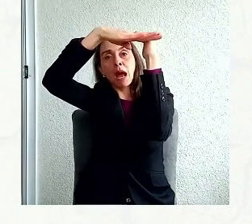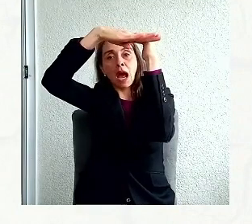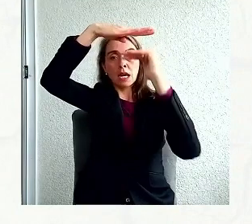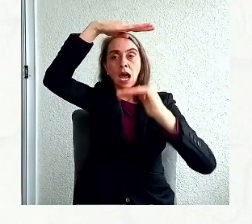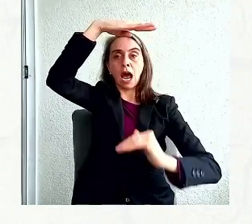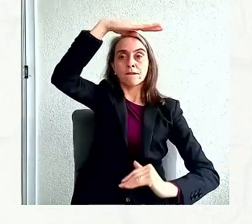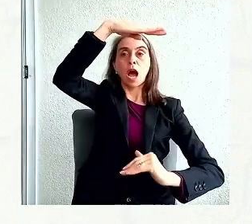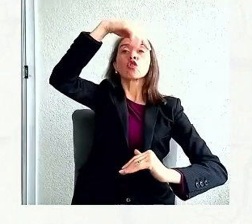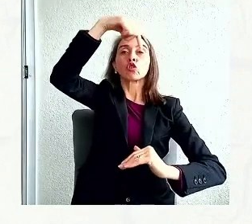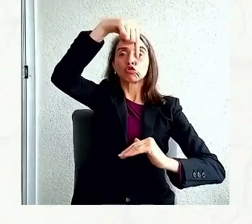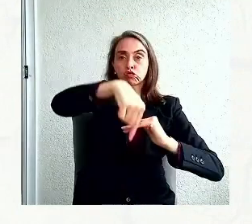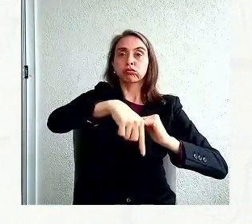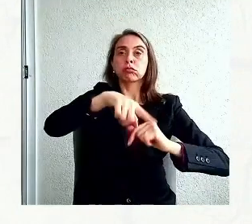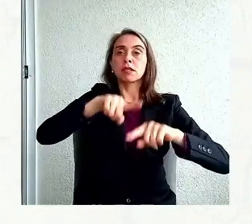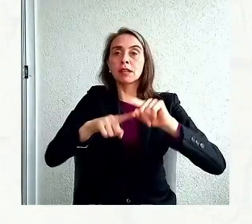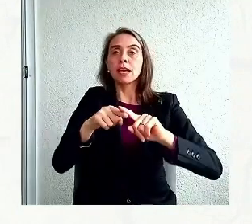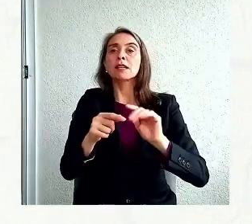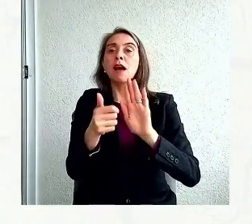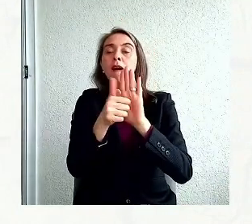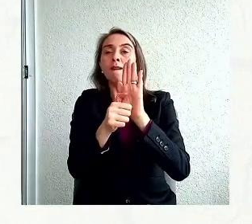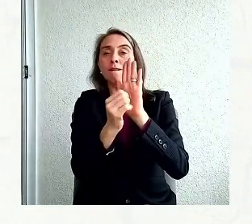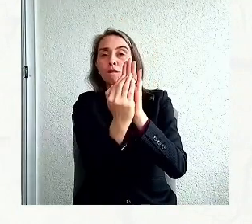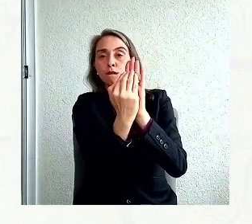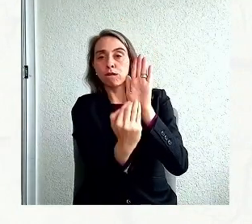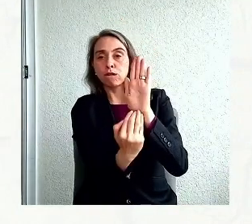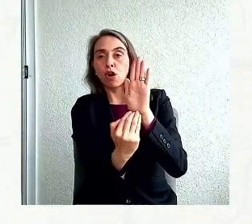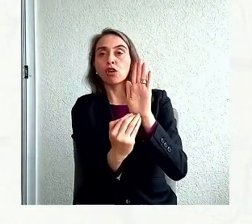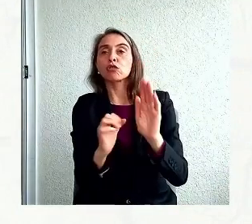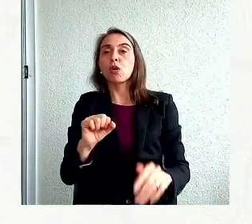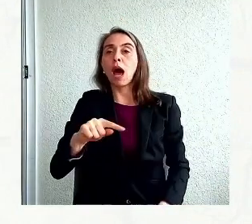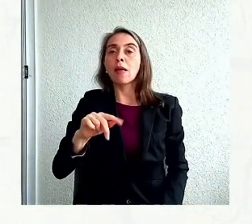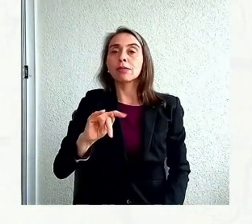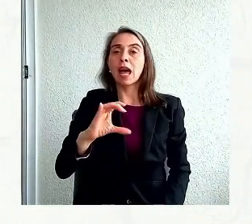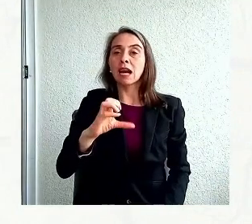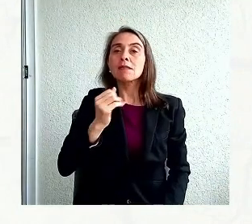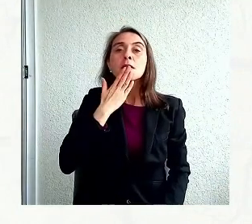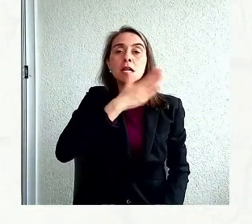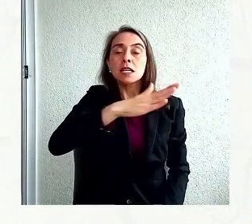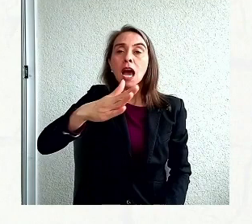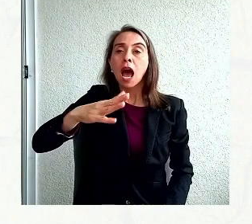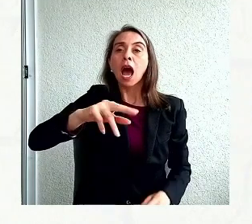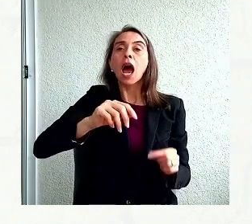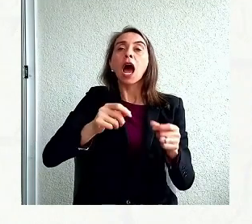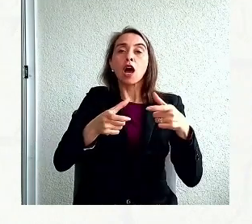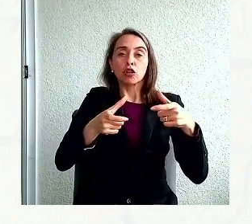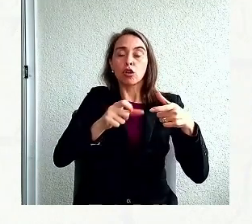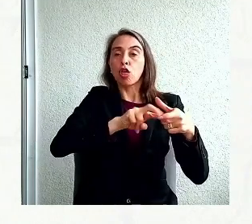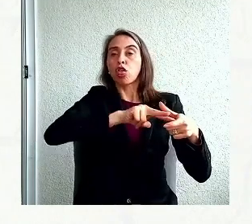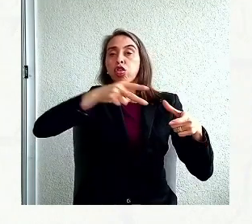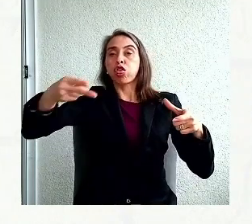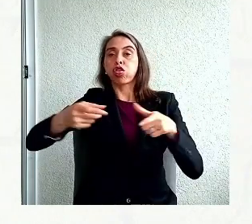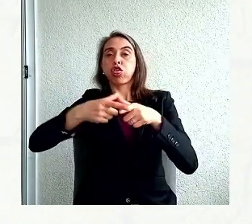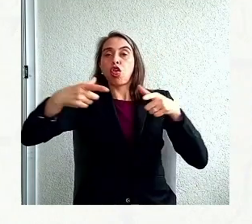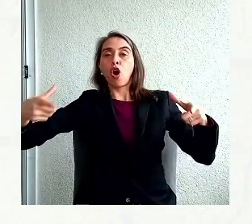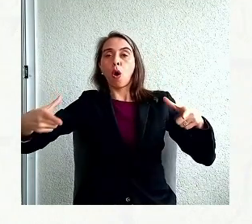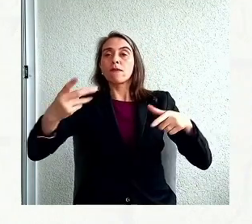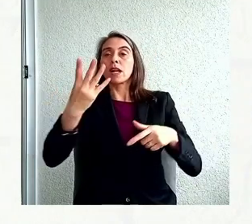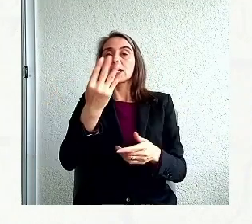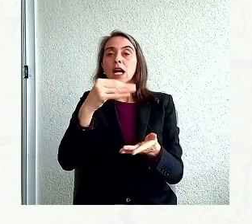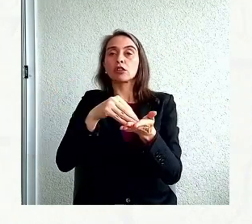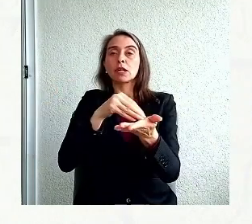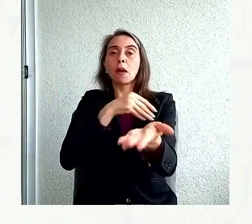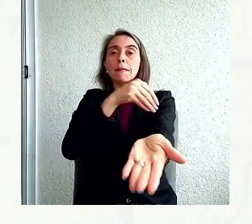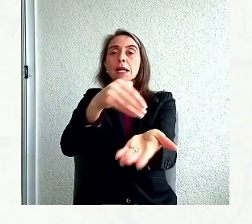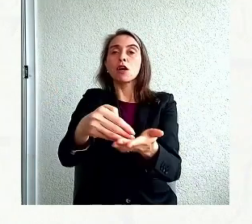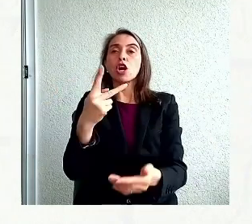Antártica duplica su tamaño, que son más de 14.000 millones de kilómetros cuadrados, y estos se duplican durante el